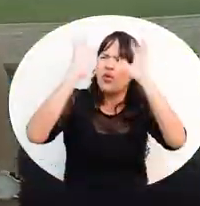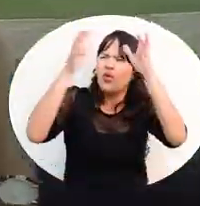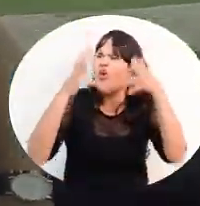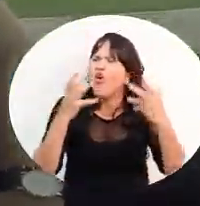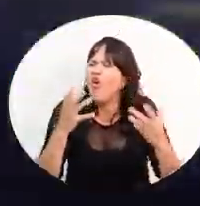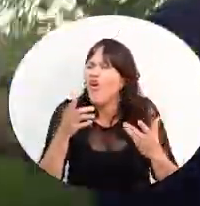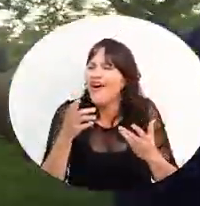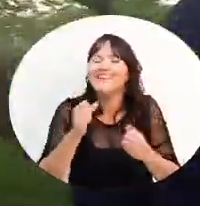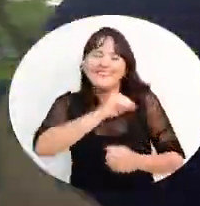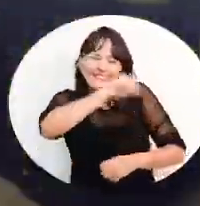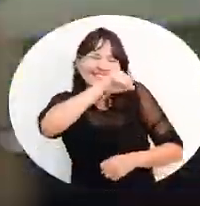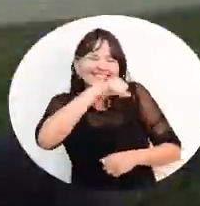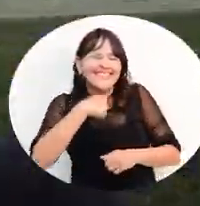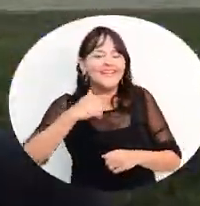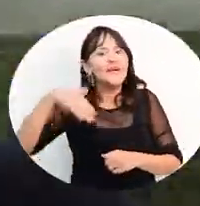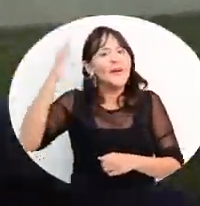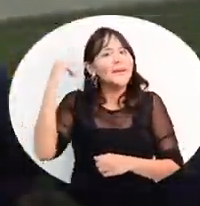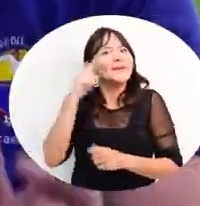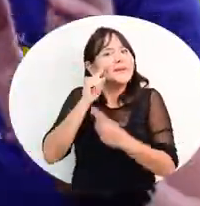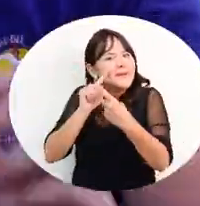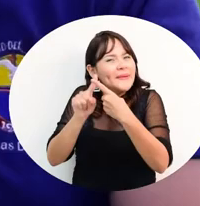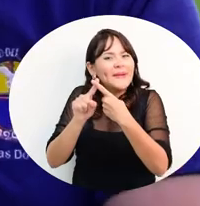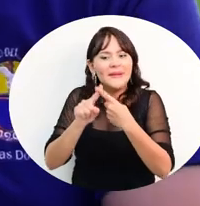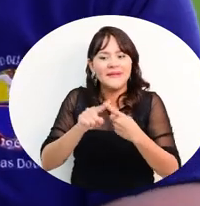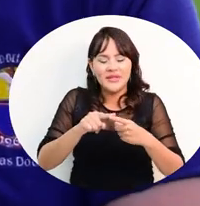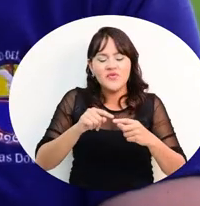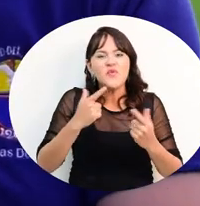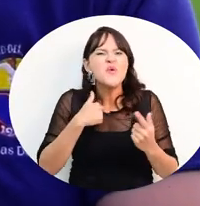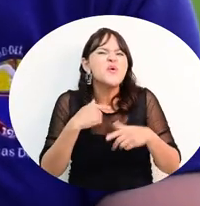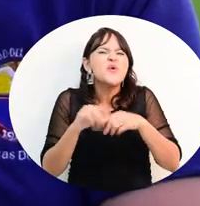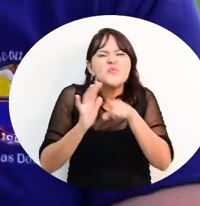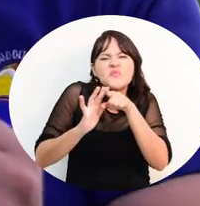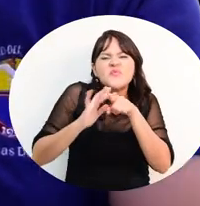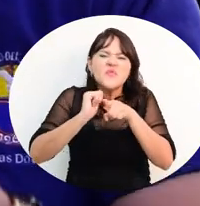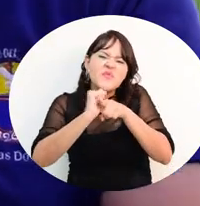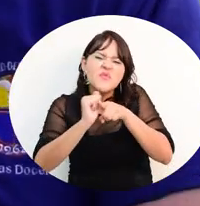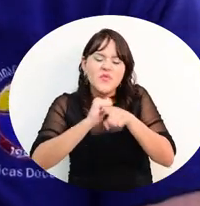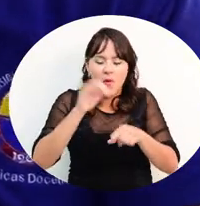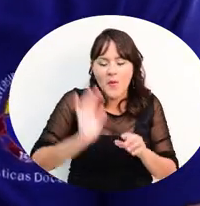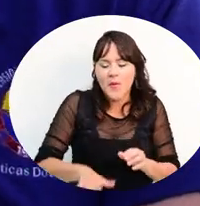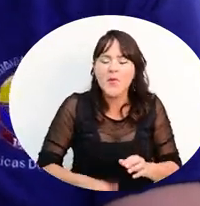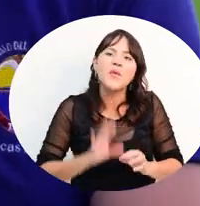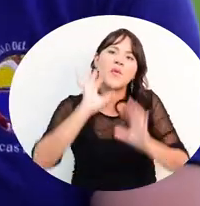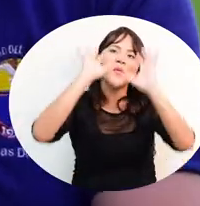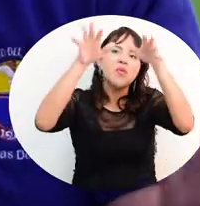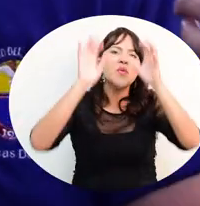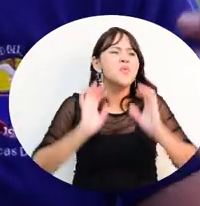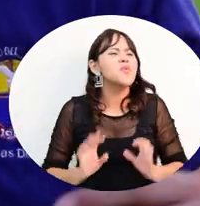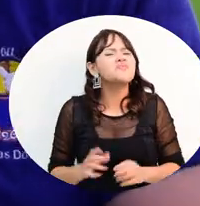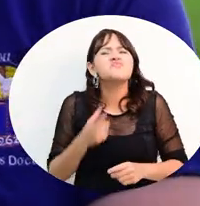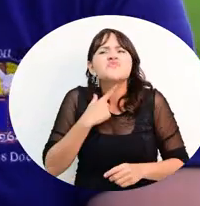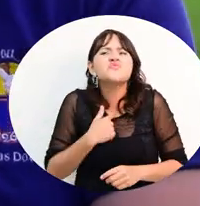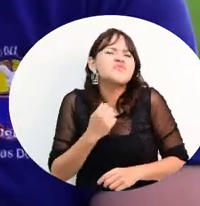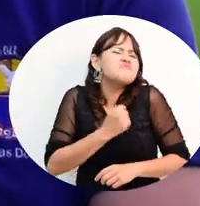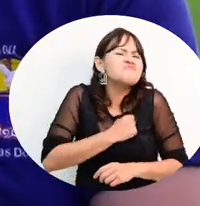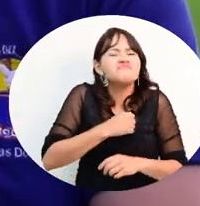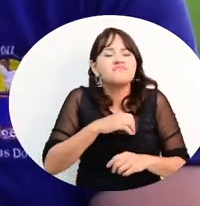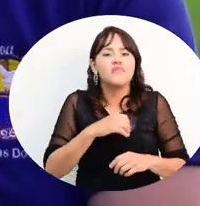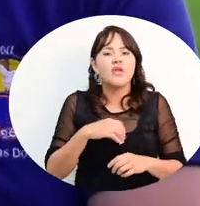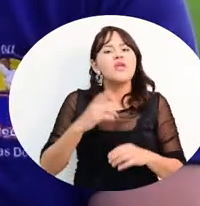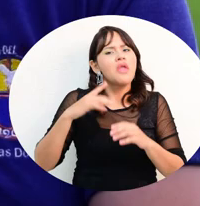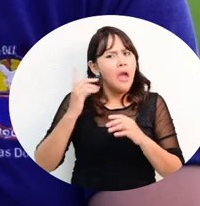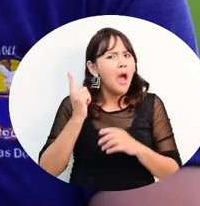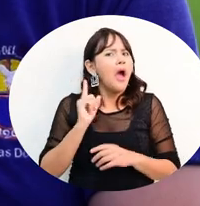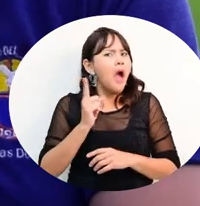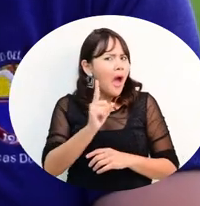baloncentista? Basquetbolista. Esto, basquetbolista. Empezó como un hobby, pero luego se volvió como una pasión de verdad. Alcancé a jugar un par de años